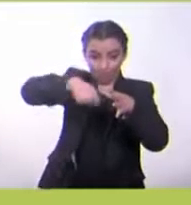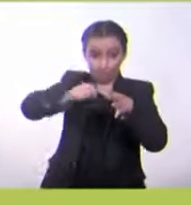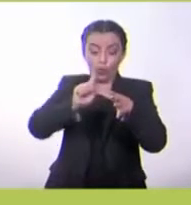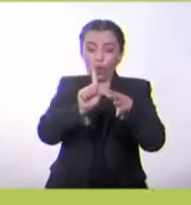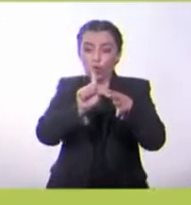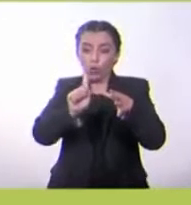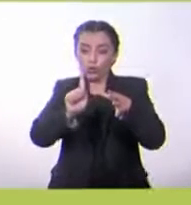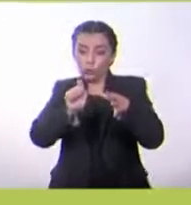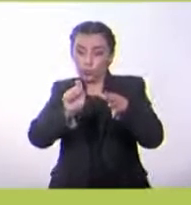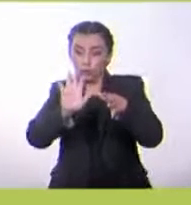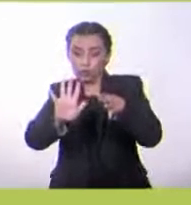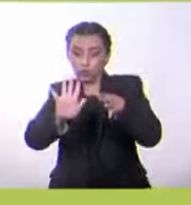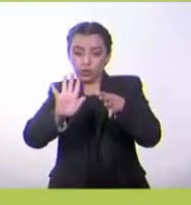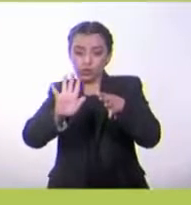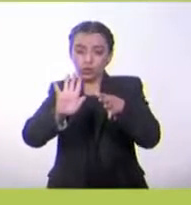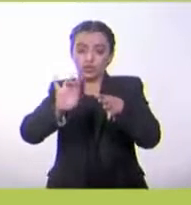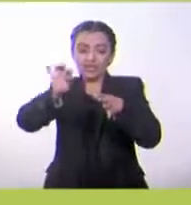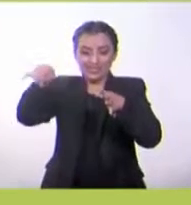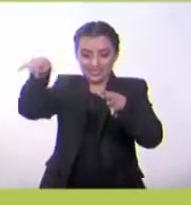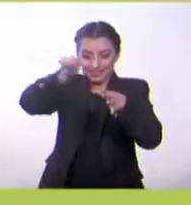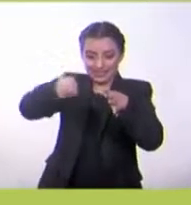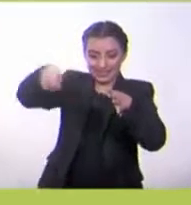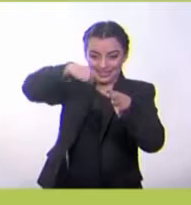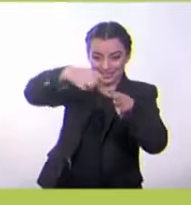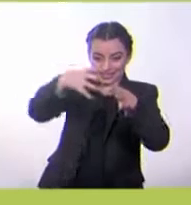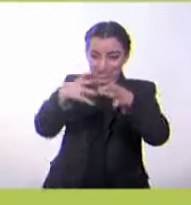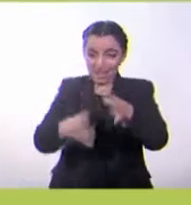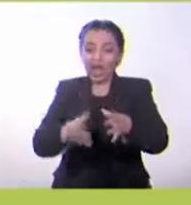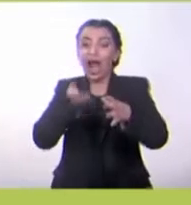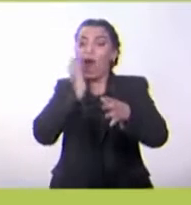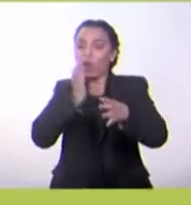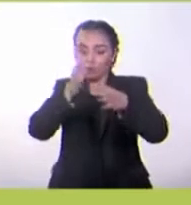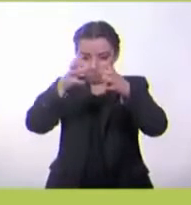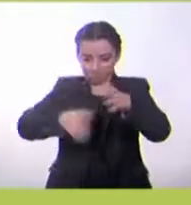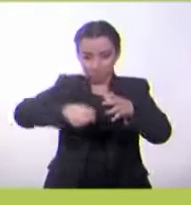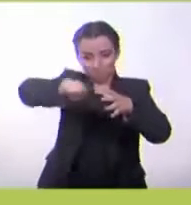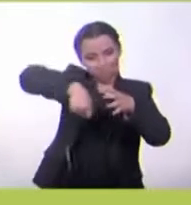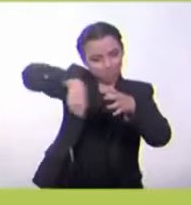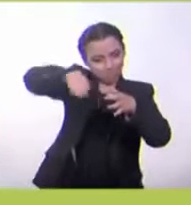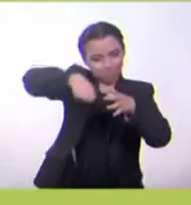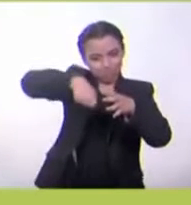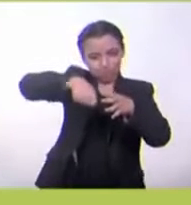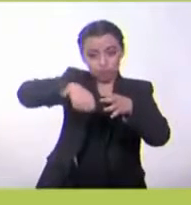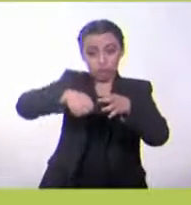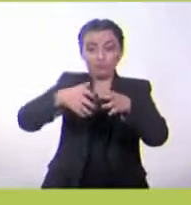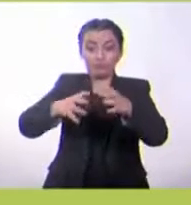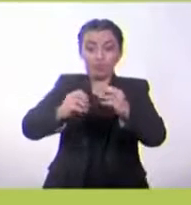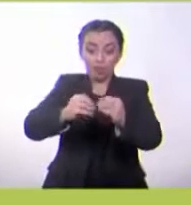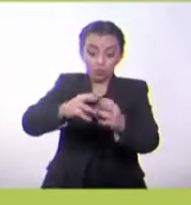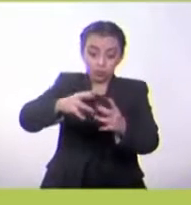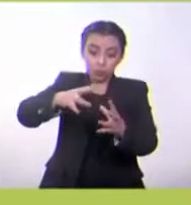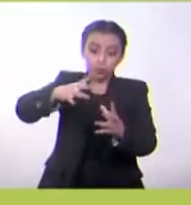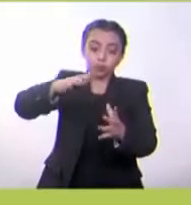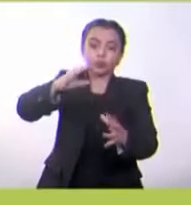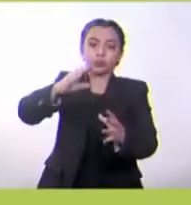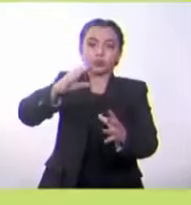de sodio en agua hasta alcanzar un volumen de 1.5 litros de